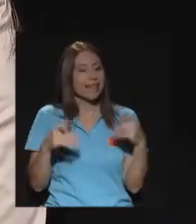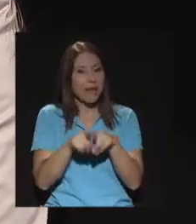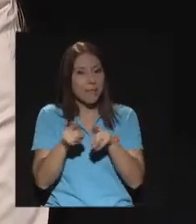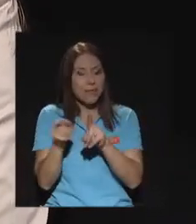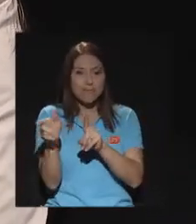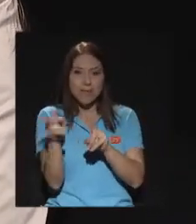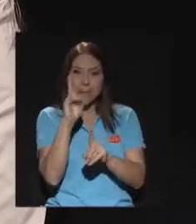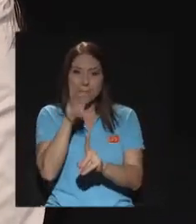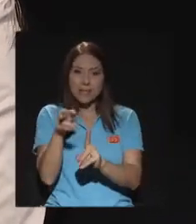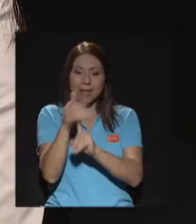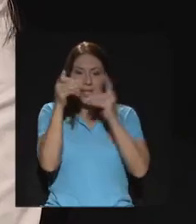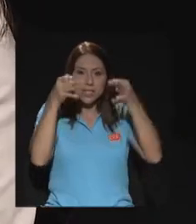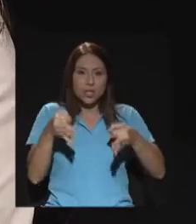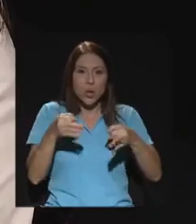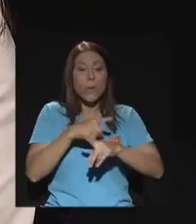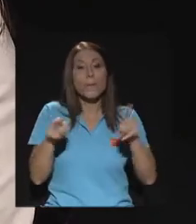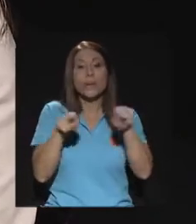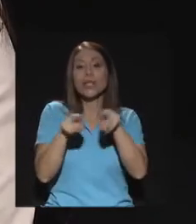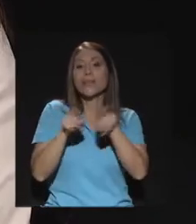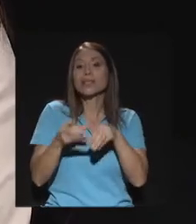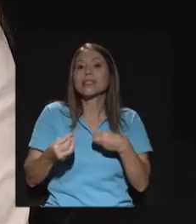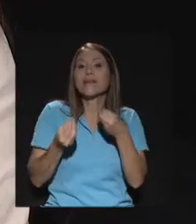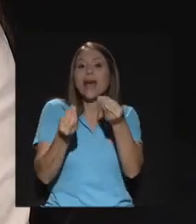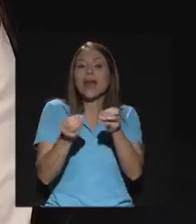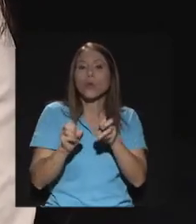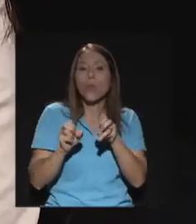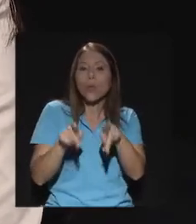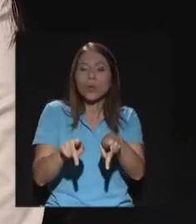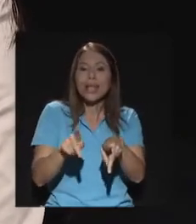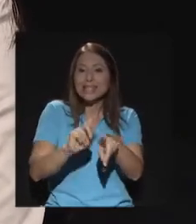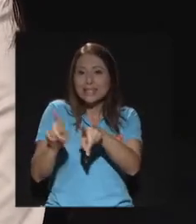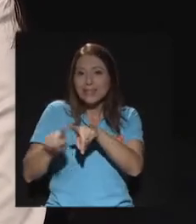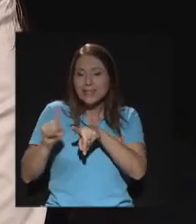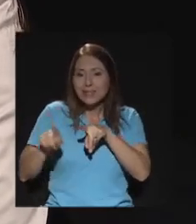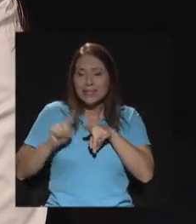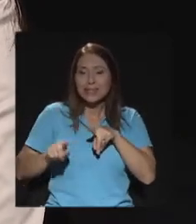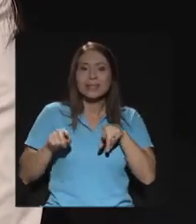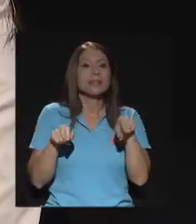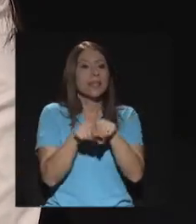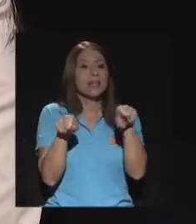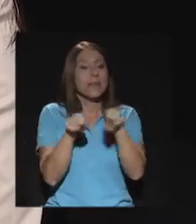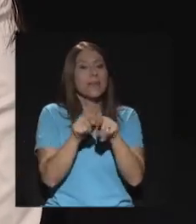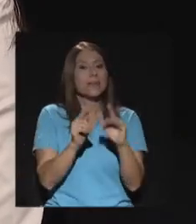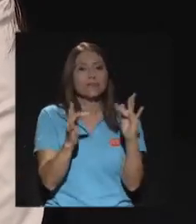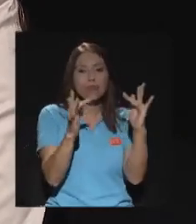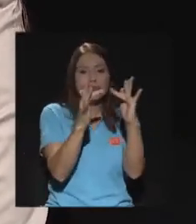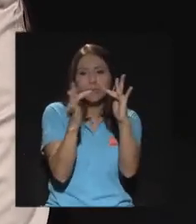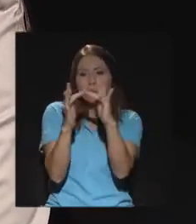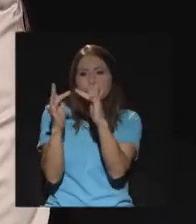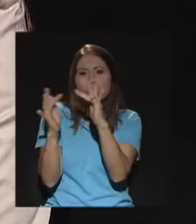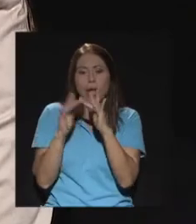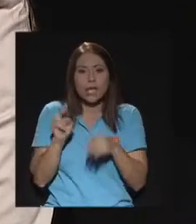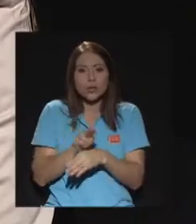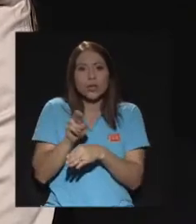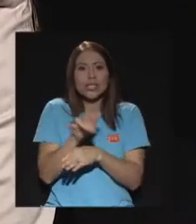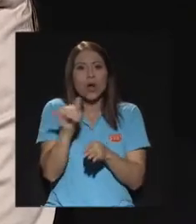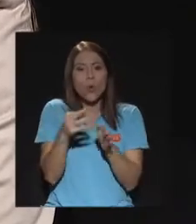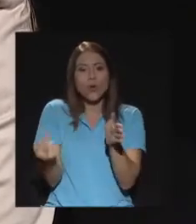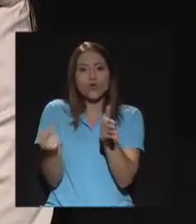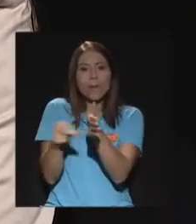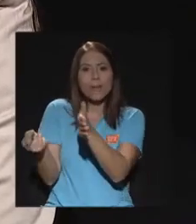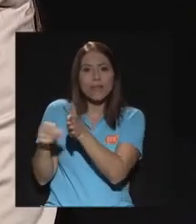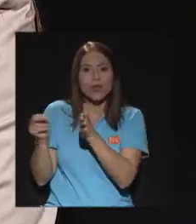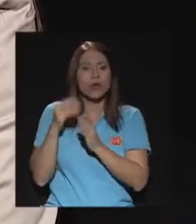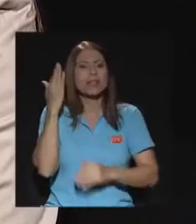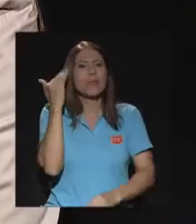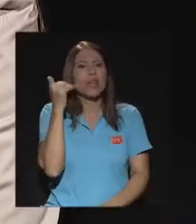se va a generar otros espacios de ese mismo reacomodo y además de las frecuencias que se utilizan ahora como repetidoras. ¿Por qué